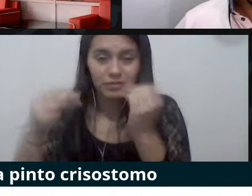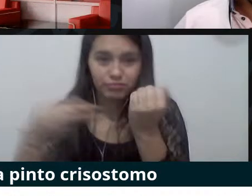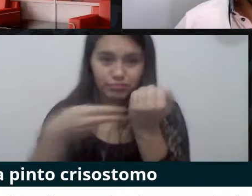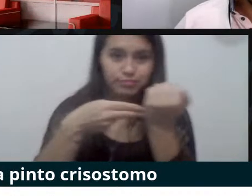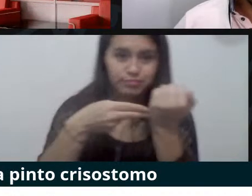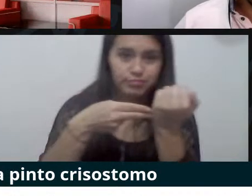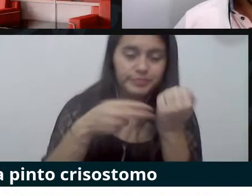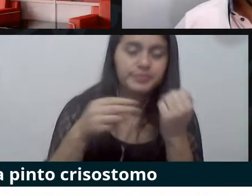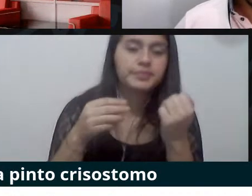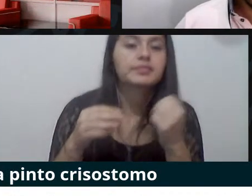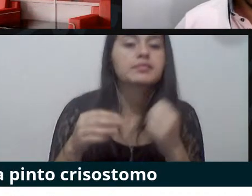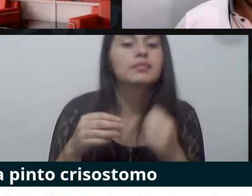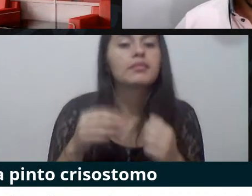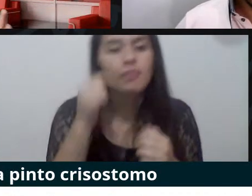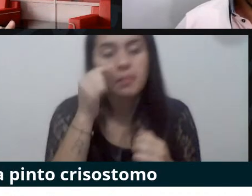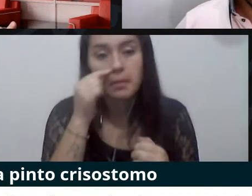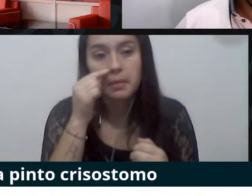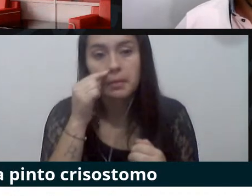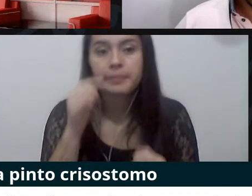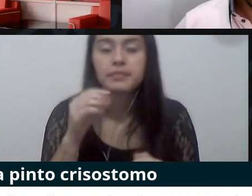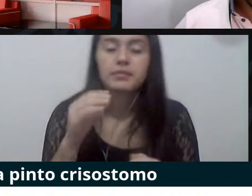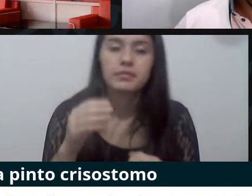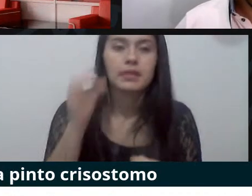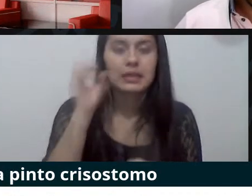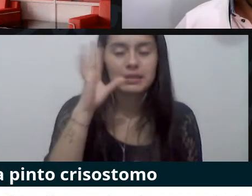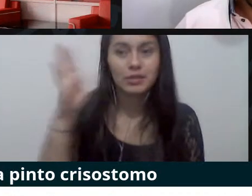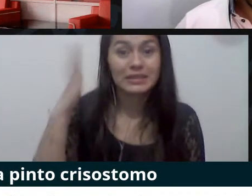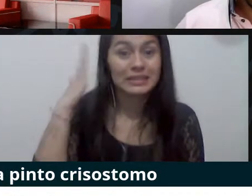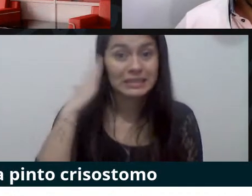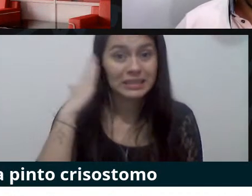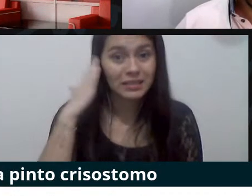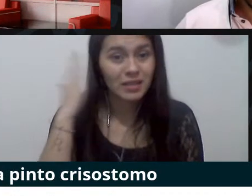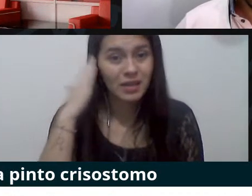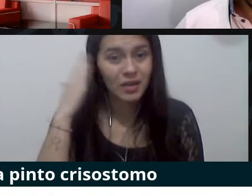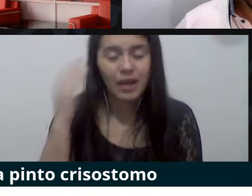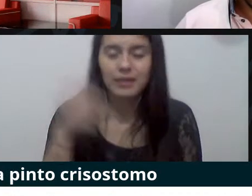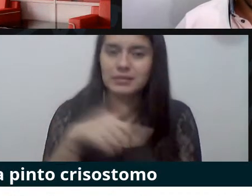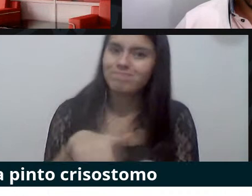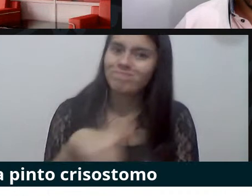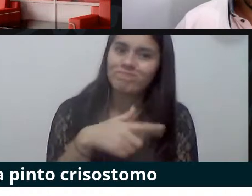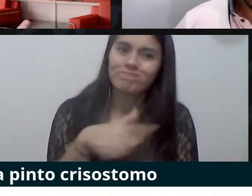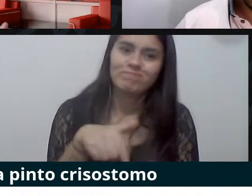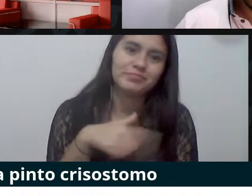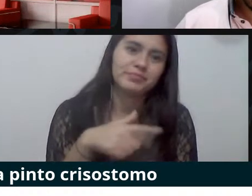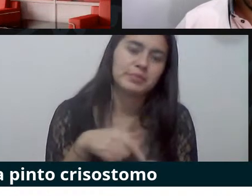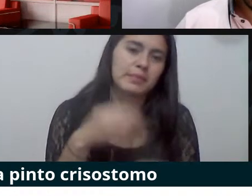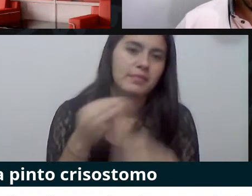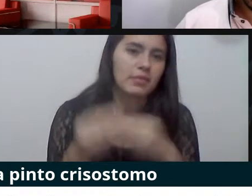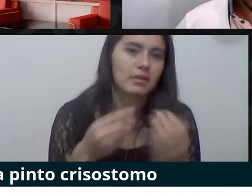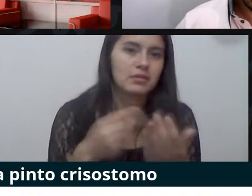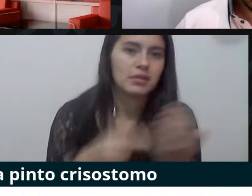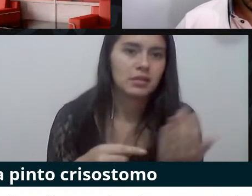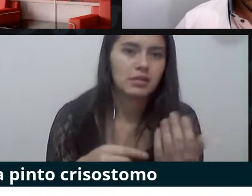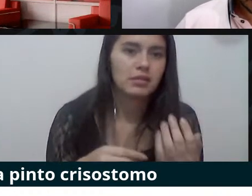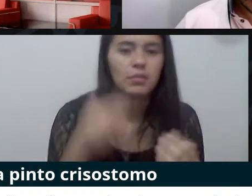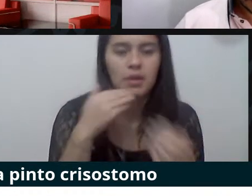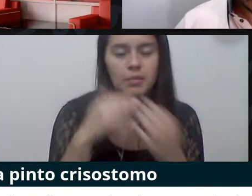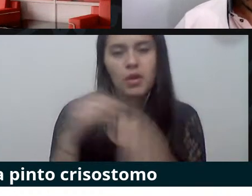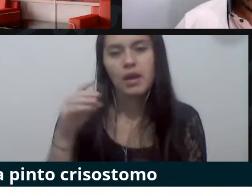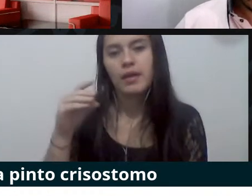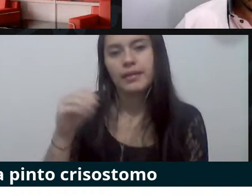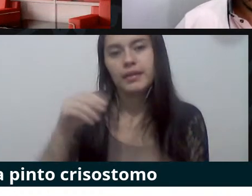que su red Wi-Fi es muy, muy lenta o tienen problemas, pues tratar de pasarse a datos.